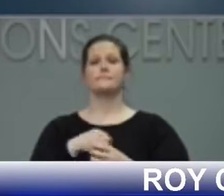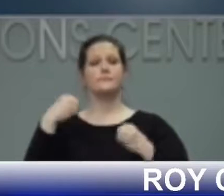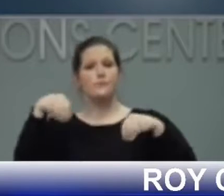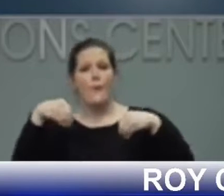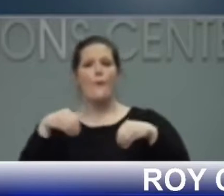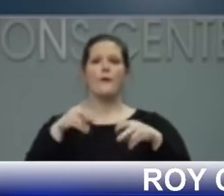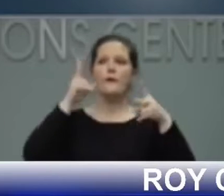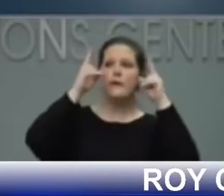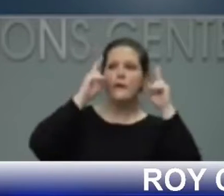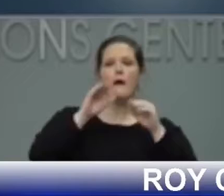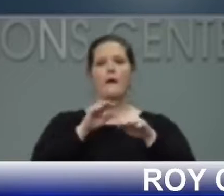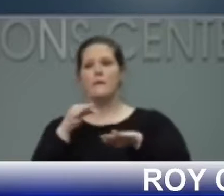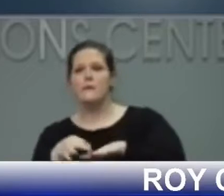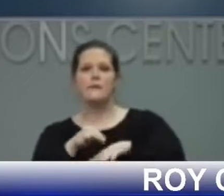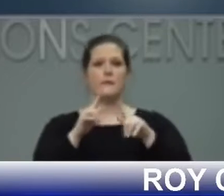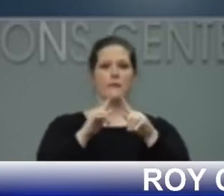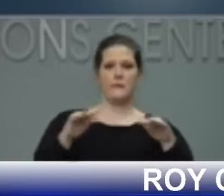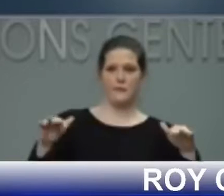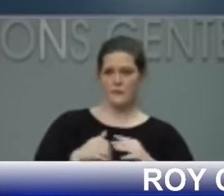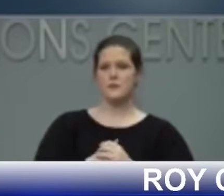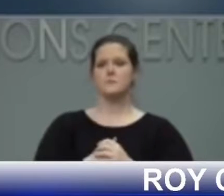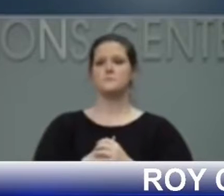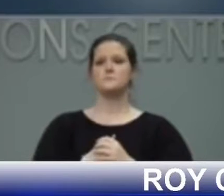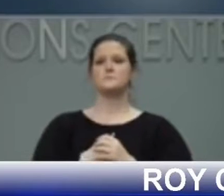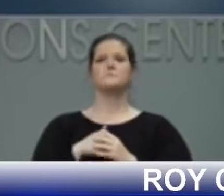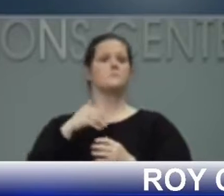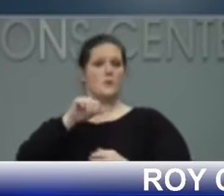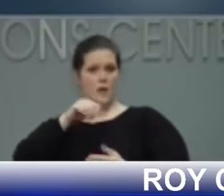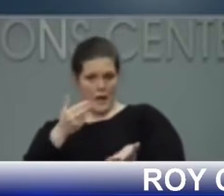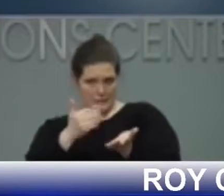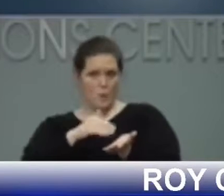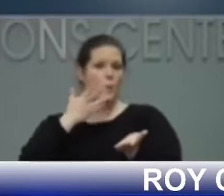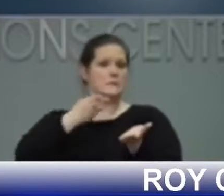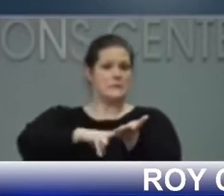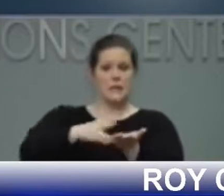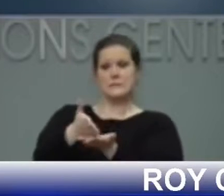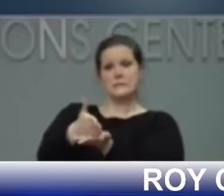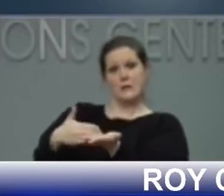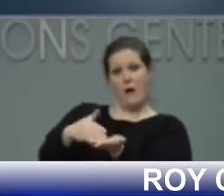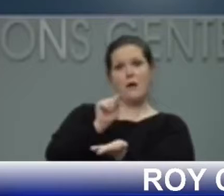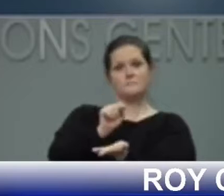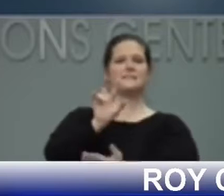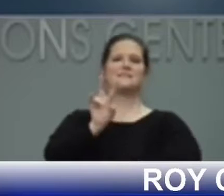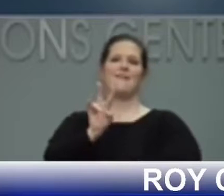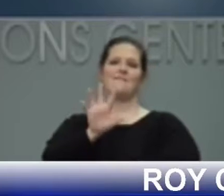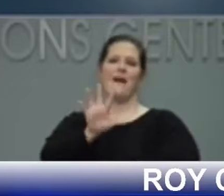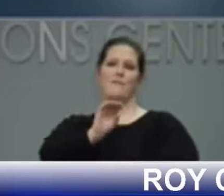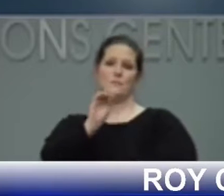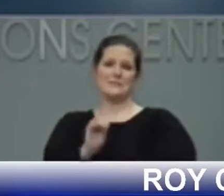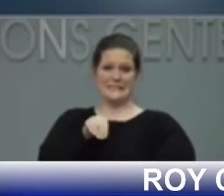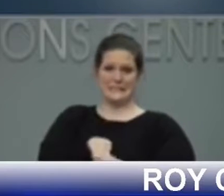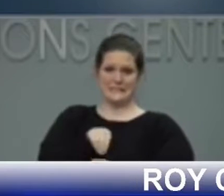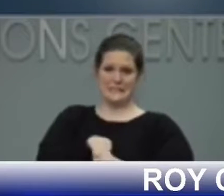personal. La nueva orden permitirá que algunos lugares aumenten su capacidad a 75% en interiores y